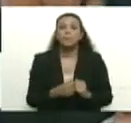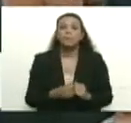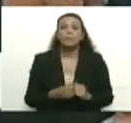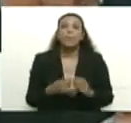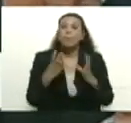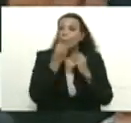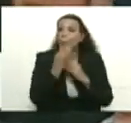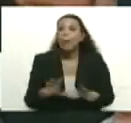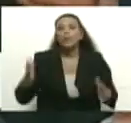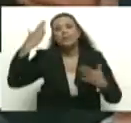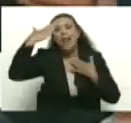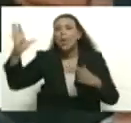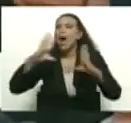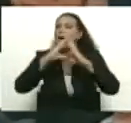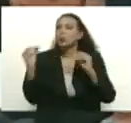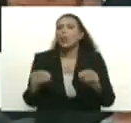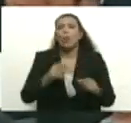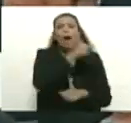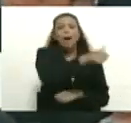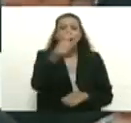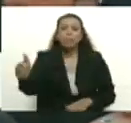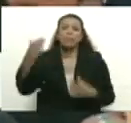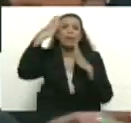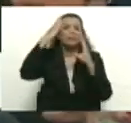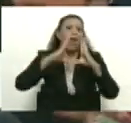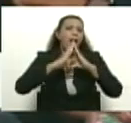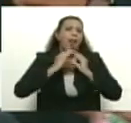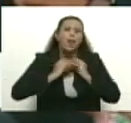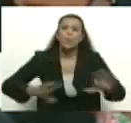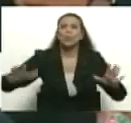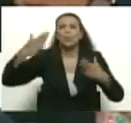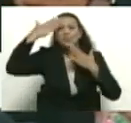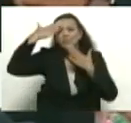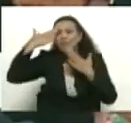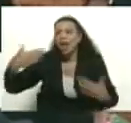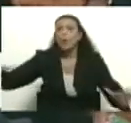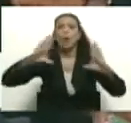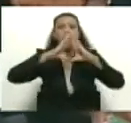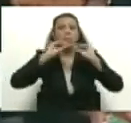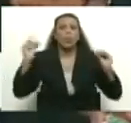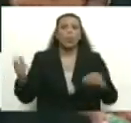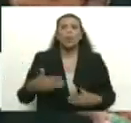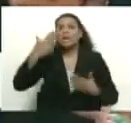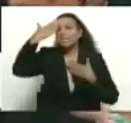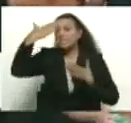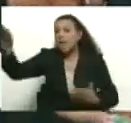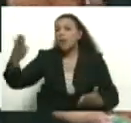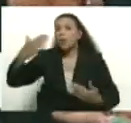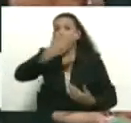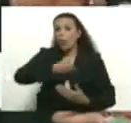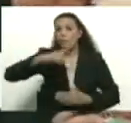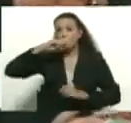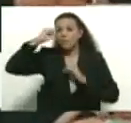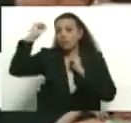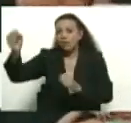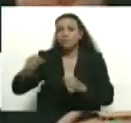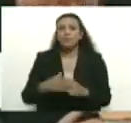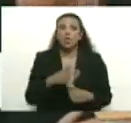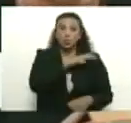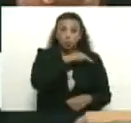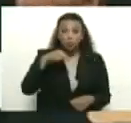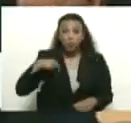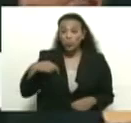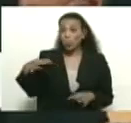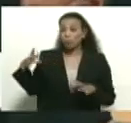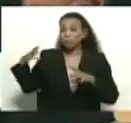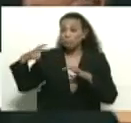Bueno, saludar los compañeros y compañeras. Darles un saludo al hermano presidente Nicolás Maduro. Miren, nosotros hemos